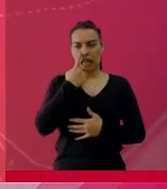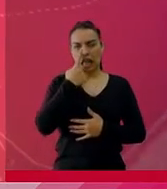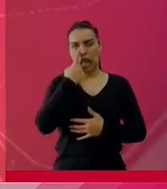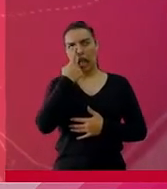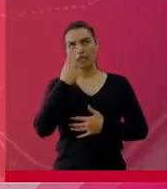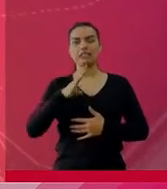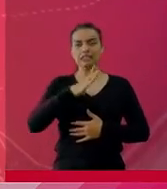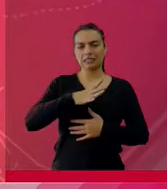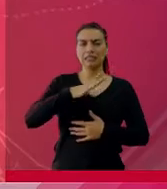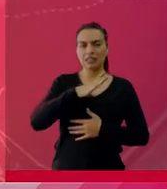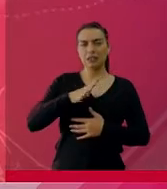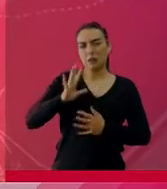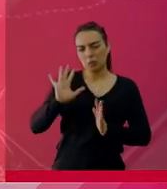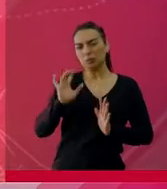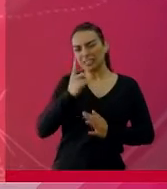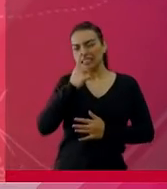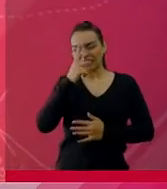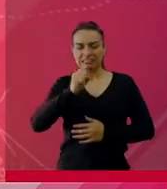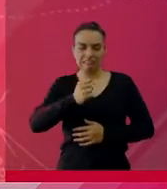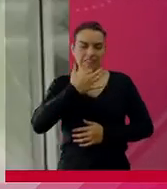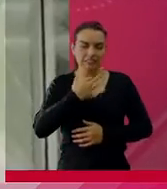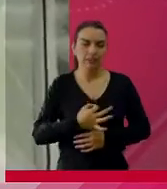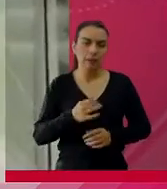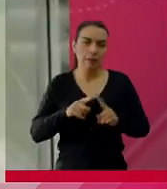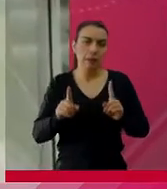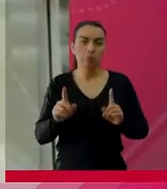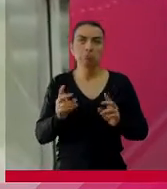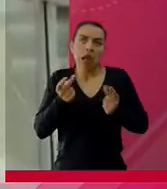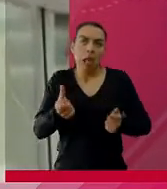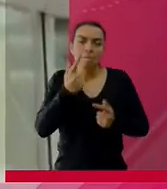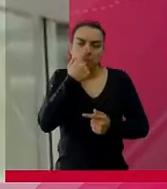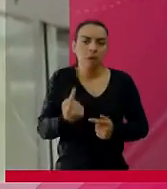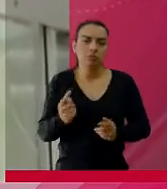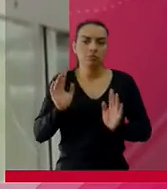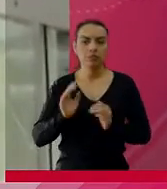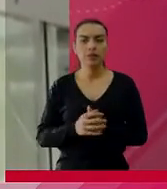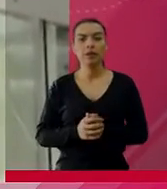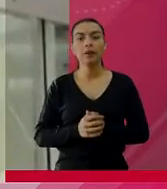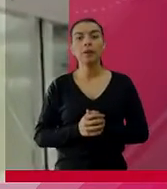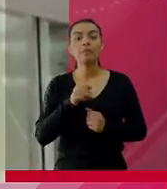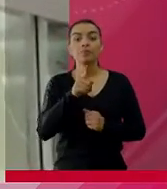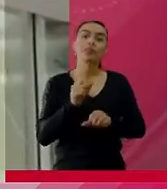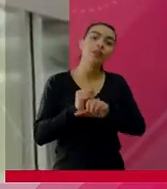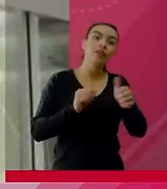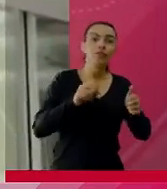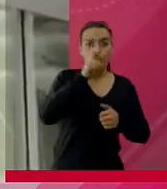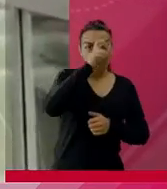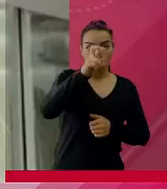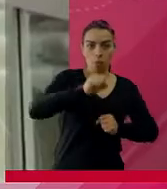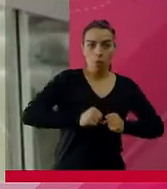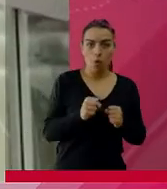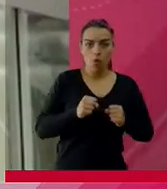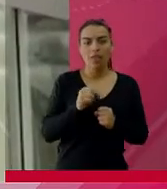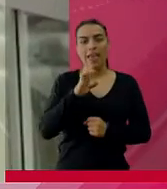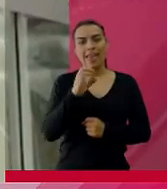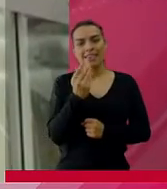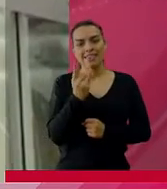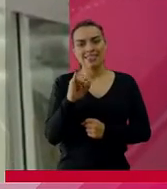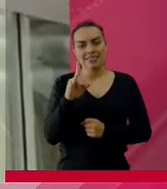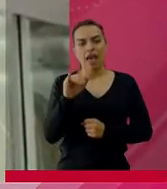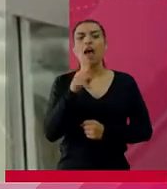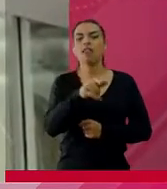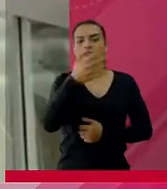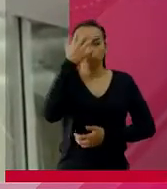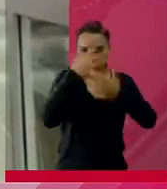pero pero bueno fue muy rápido al norte de bogotá la equidad realizó la toma de las pruebas psr bajo la coordinación del